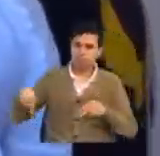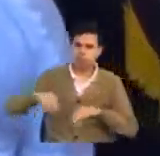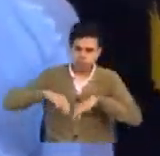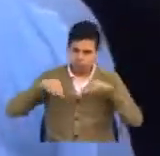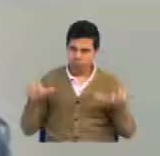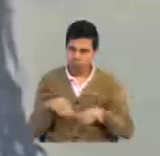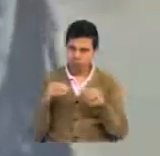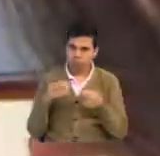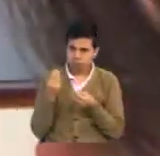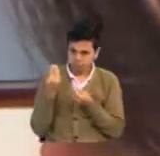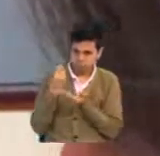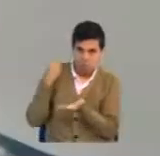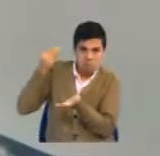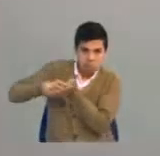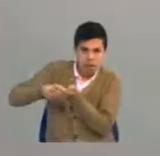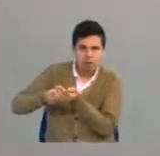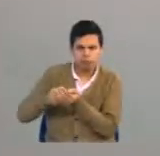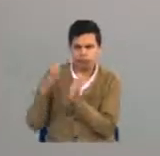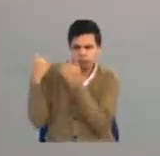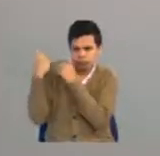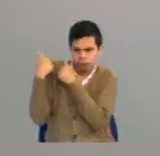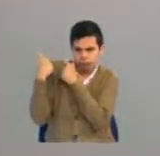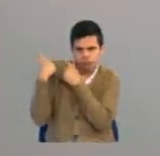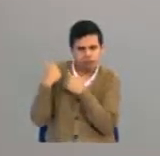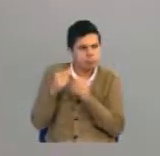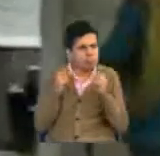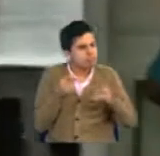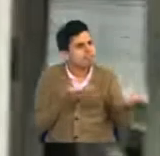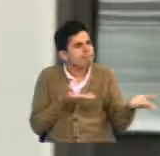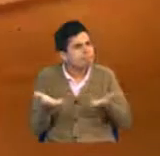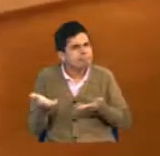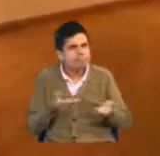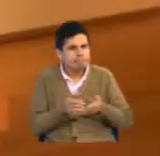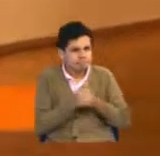será remunerada serán las encargadas de recibir y atender a los